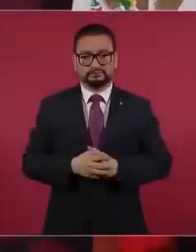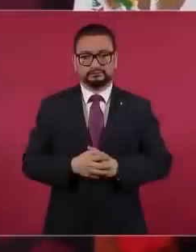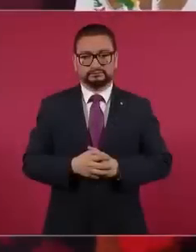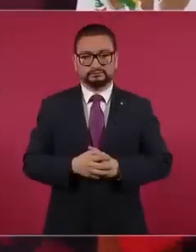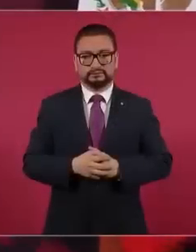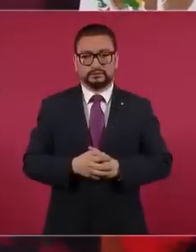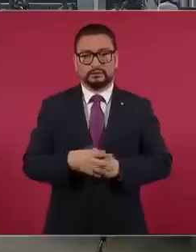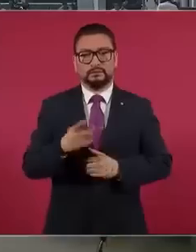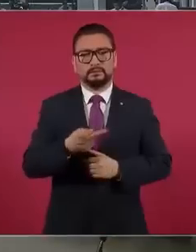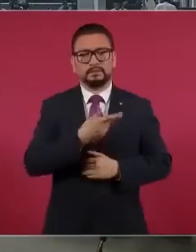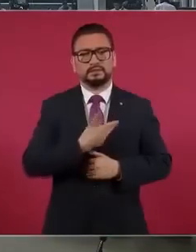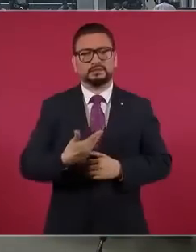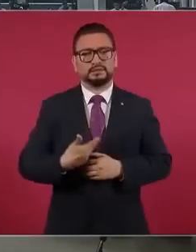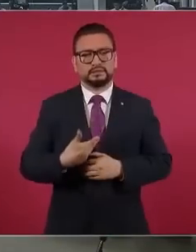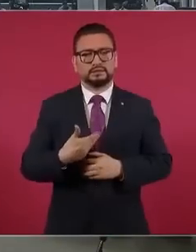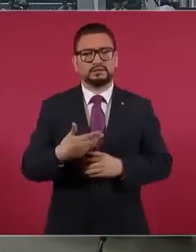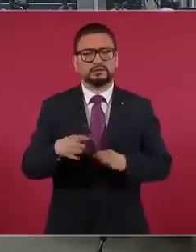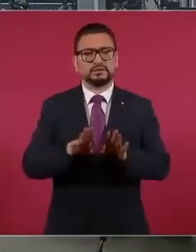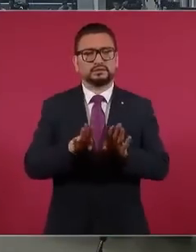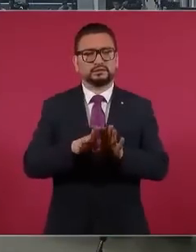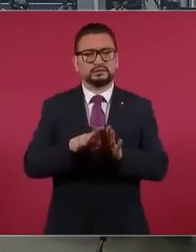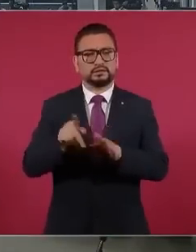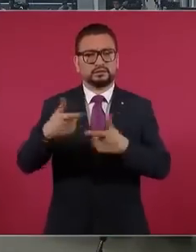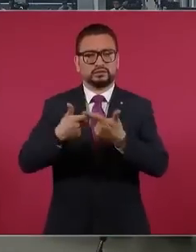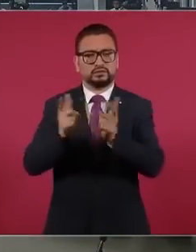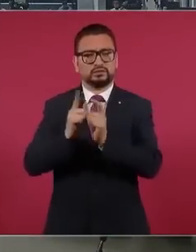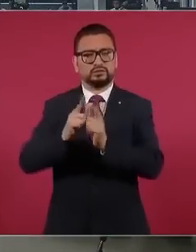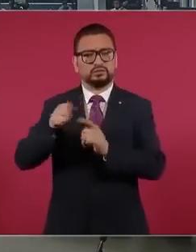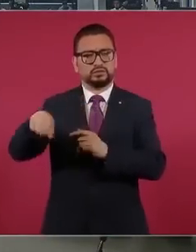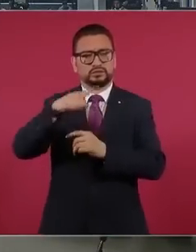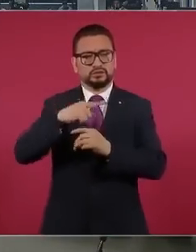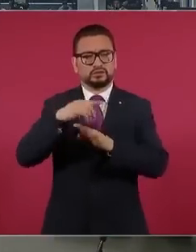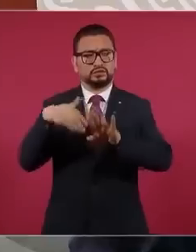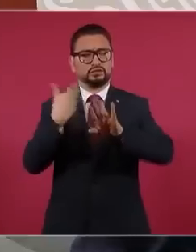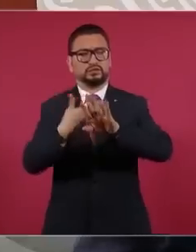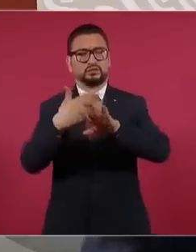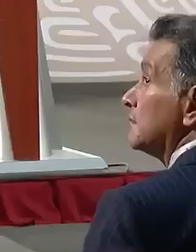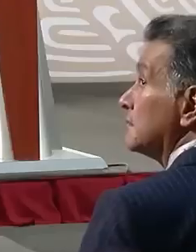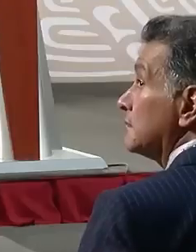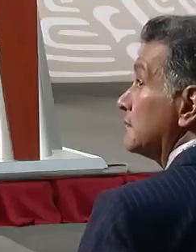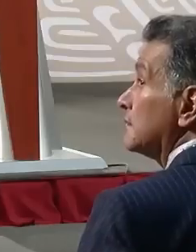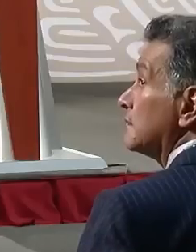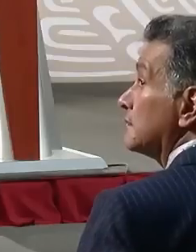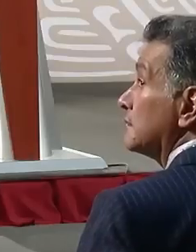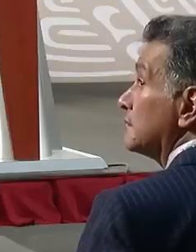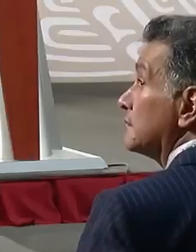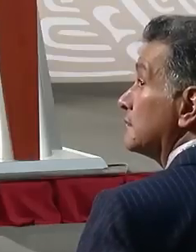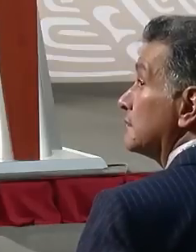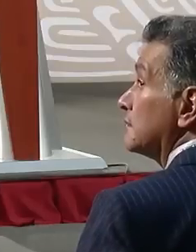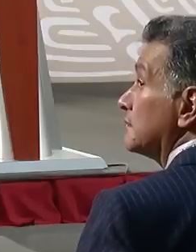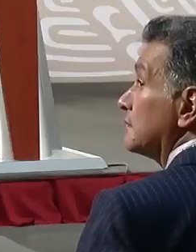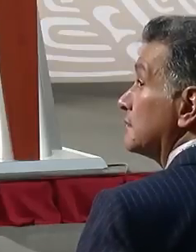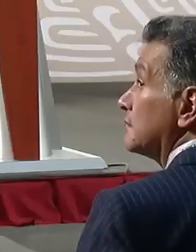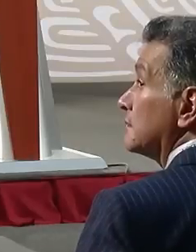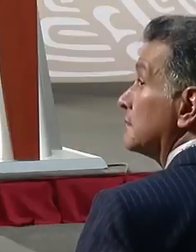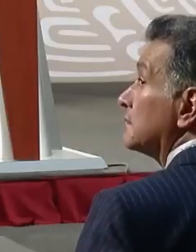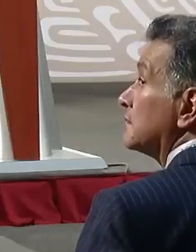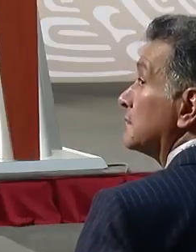Presidente, y más allá de esta bandera que tomó la oposición sobre la supuesta militarización del país, me